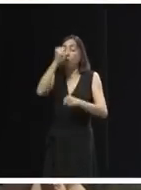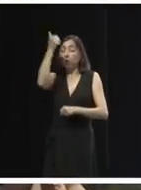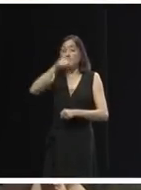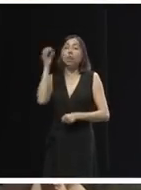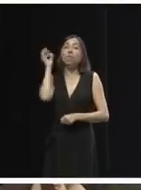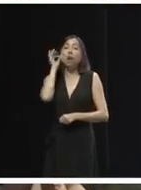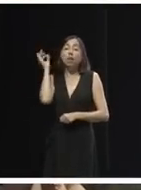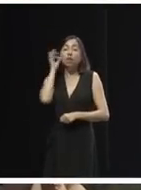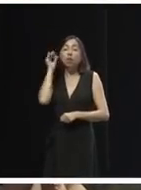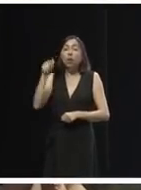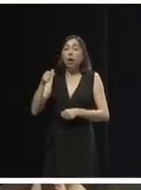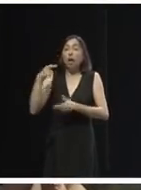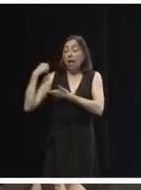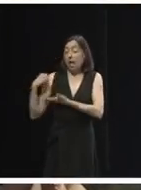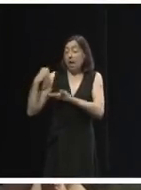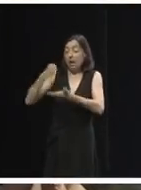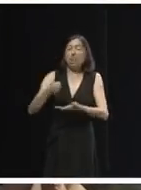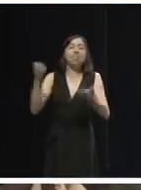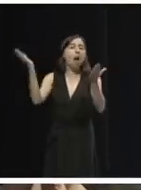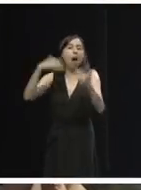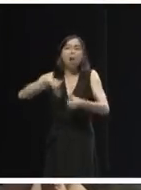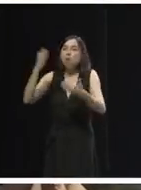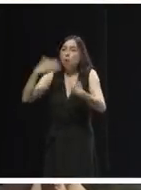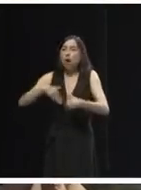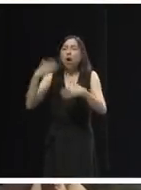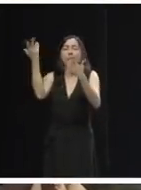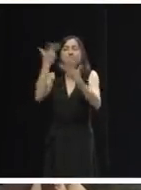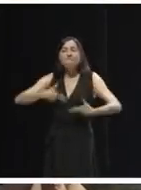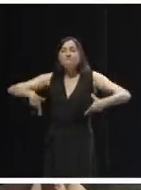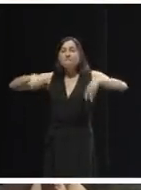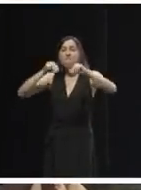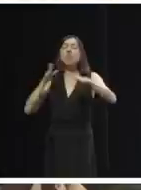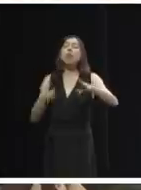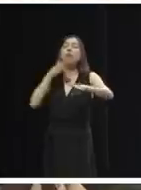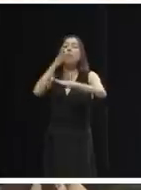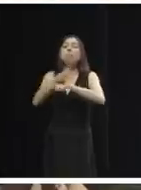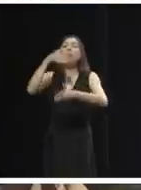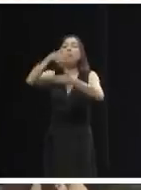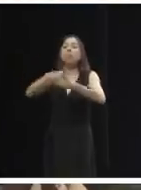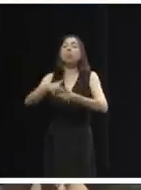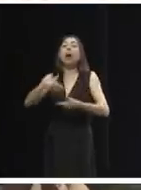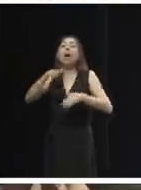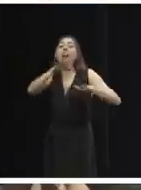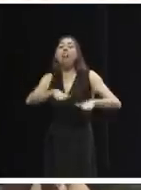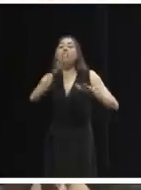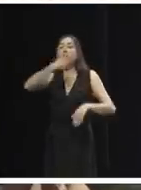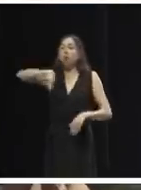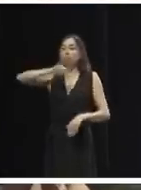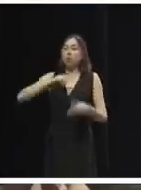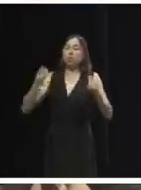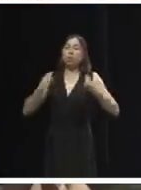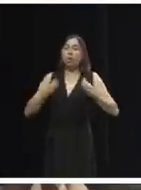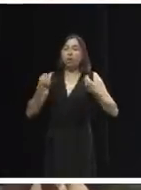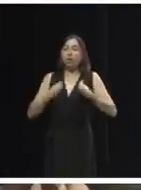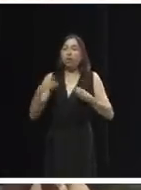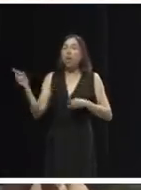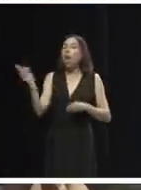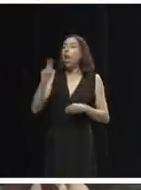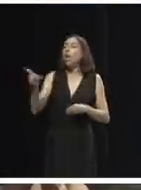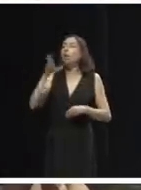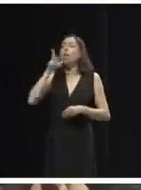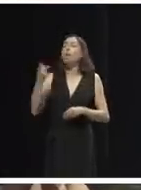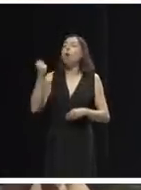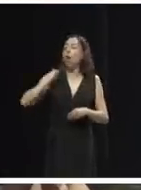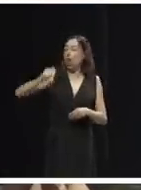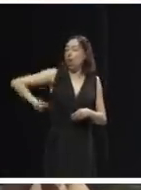no tenemos herencia. ¡Basta ya! ¡Salgamos a votar a favor de nuestras vidas y no a favor de las políticas de los señoritos en